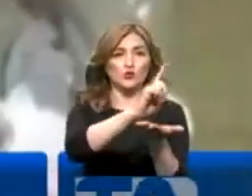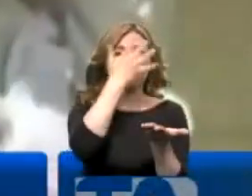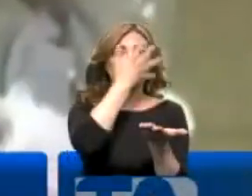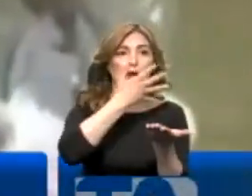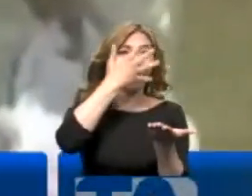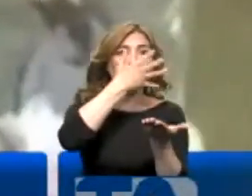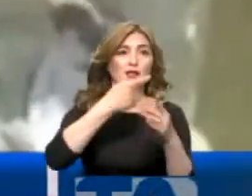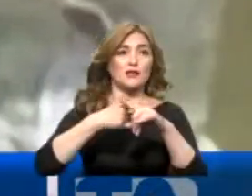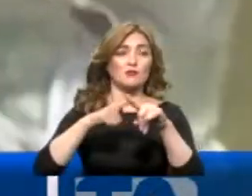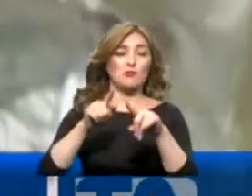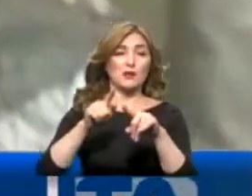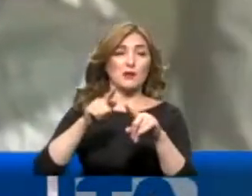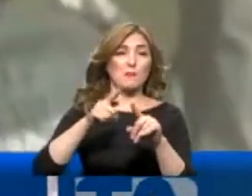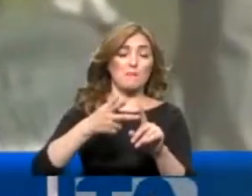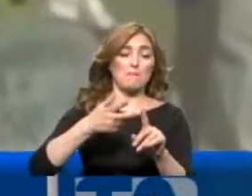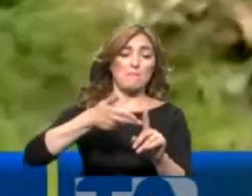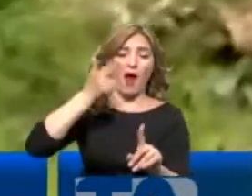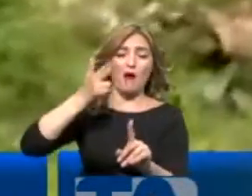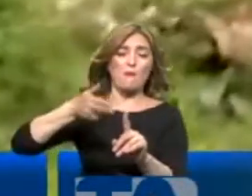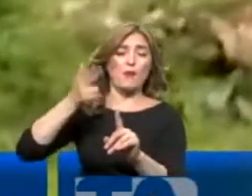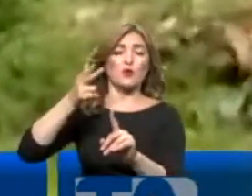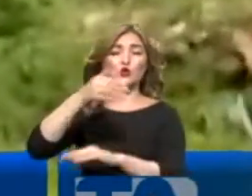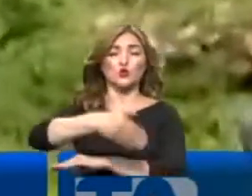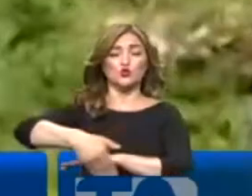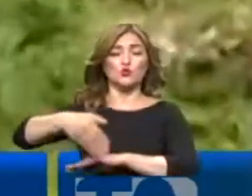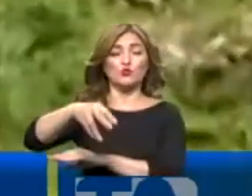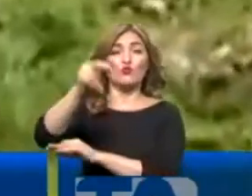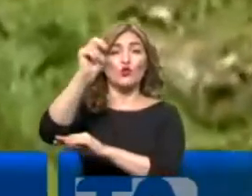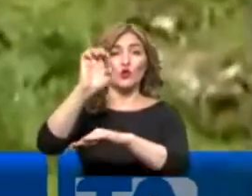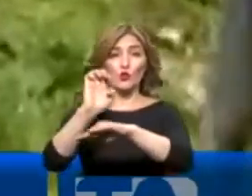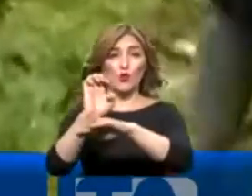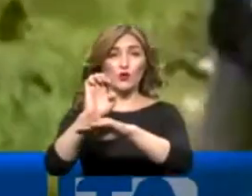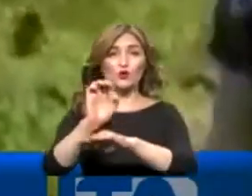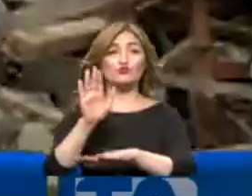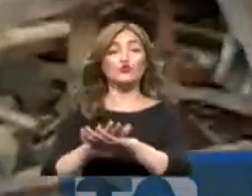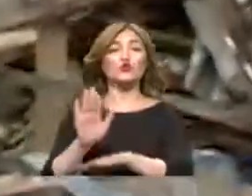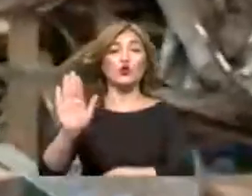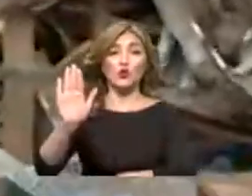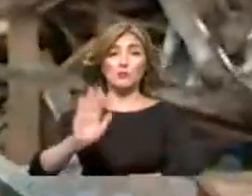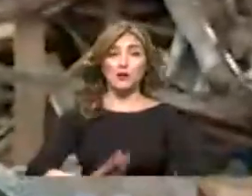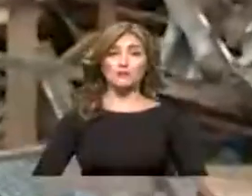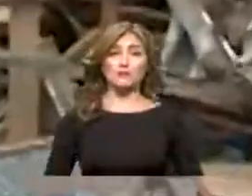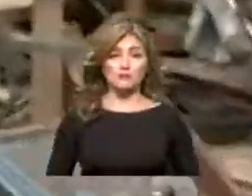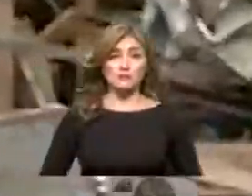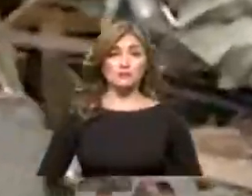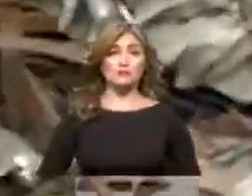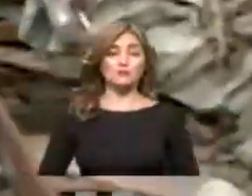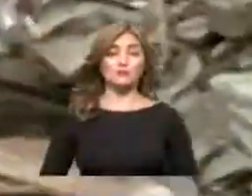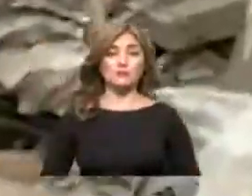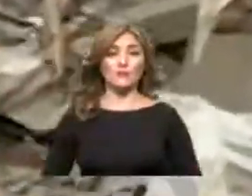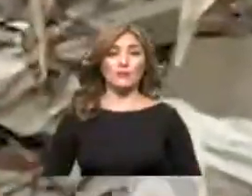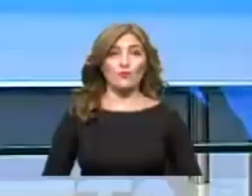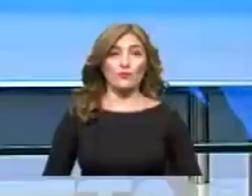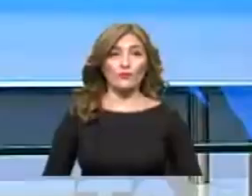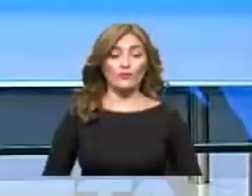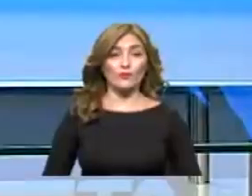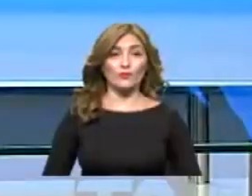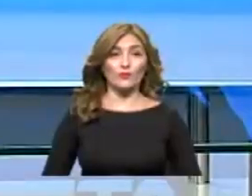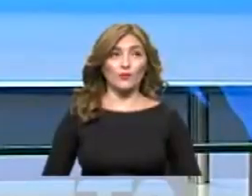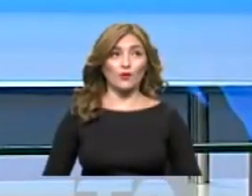una serie de actos violentos en la frontera norte de nuestro país. En Quito, Freddy Paredes, 24 horas.